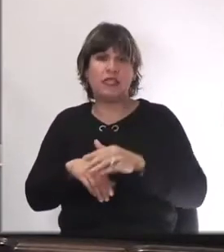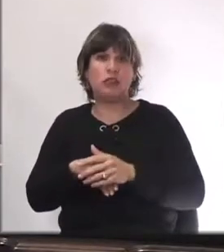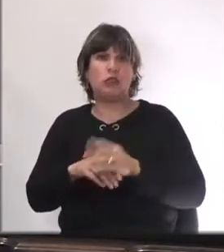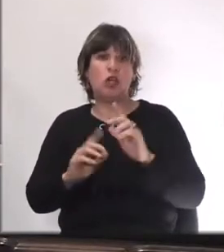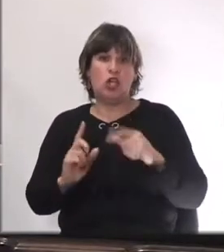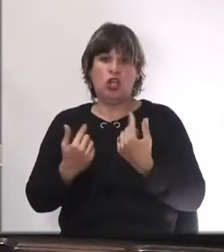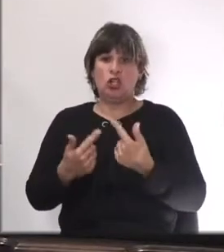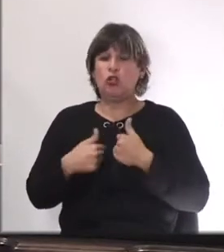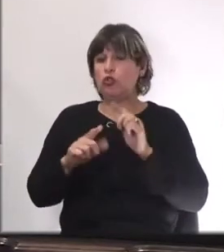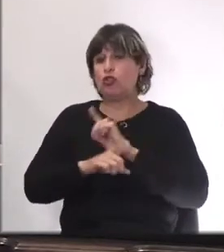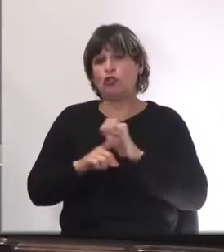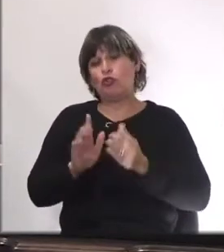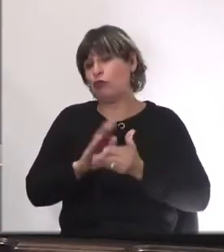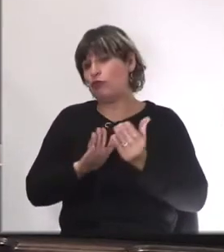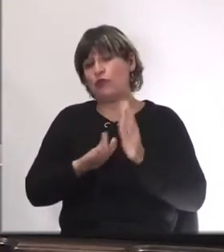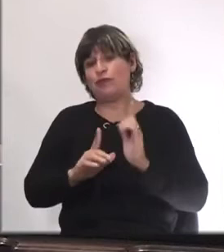llegar